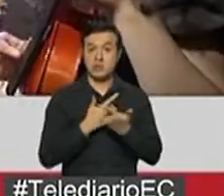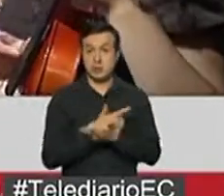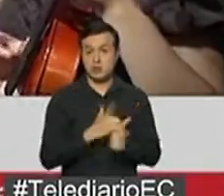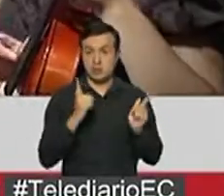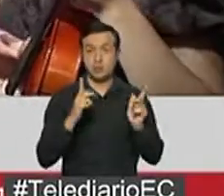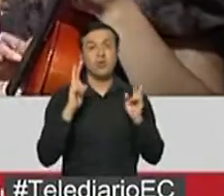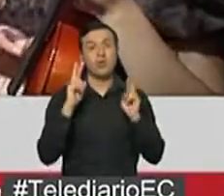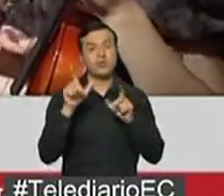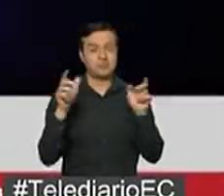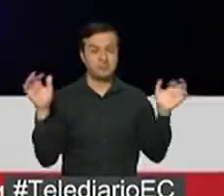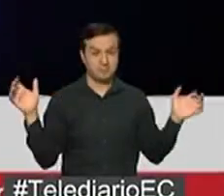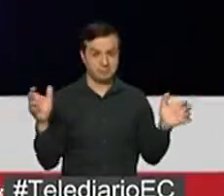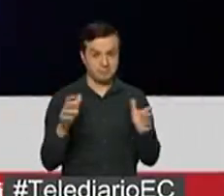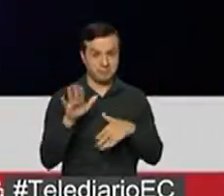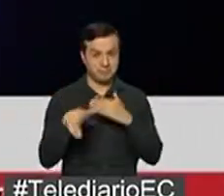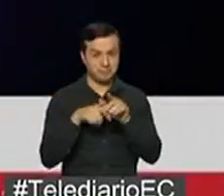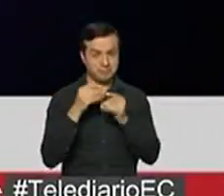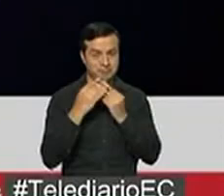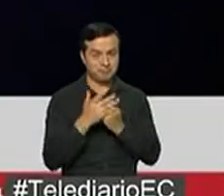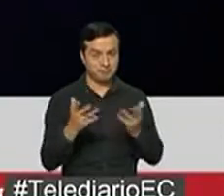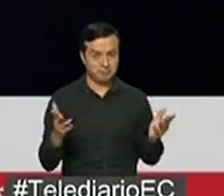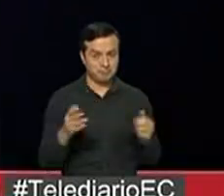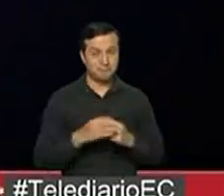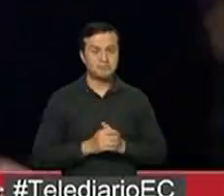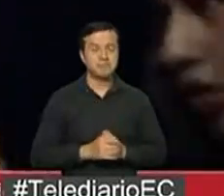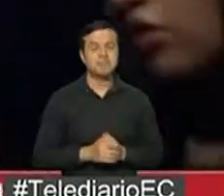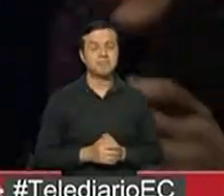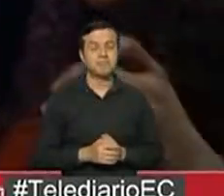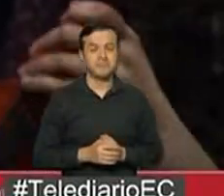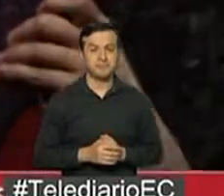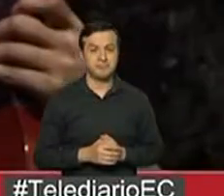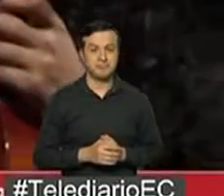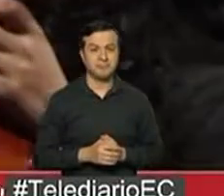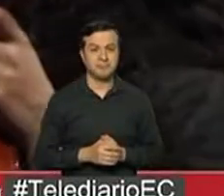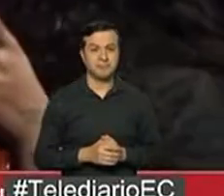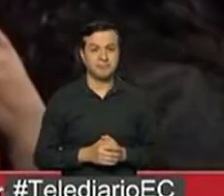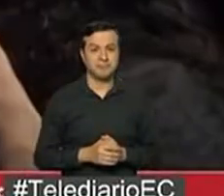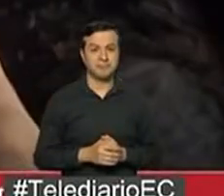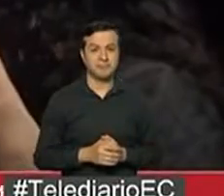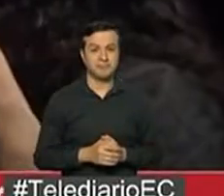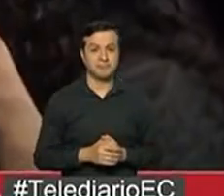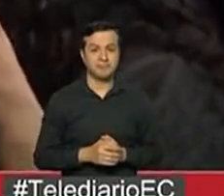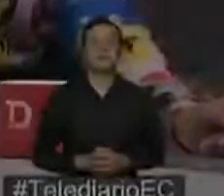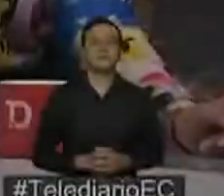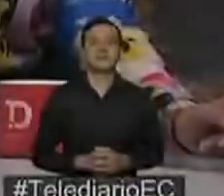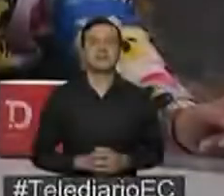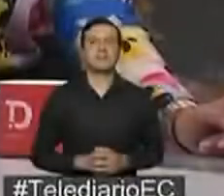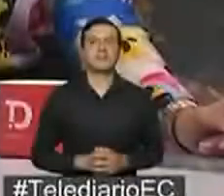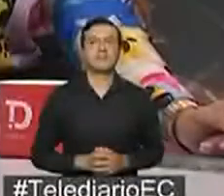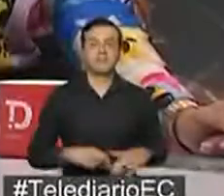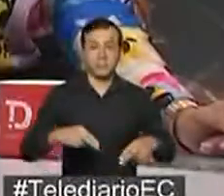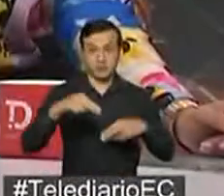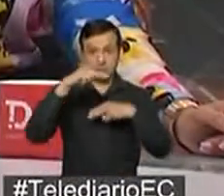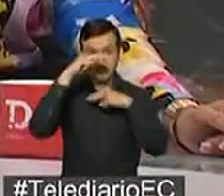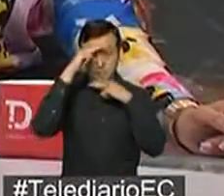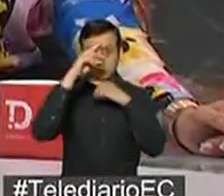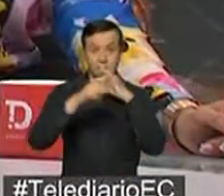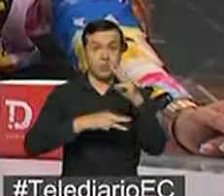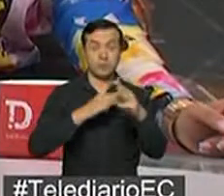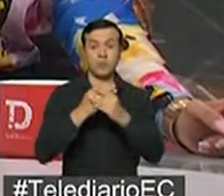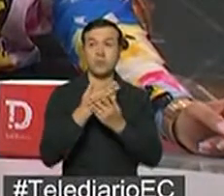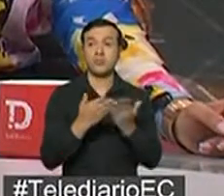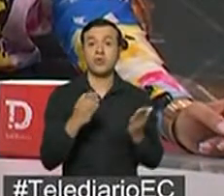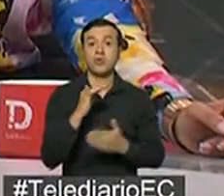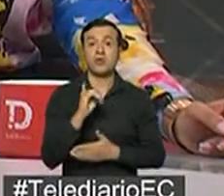tener el espacio yendo buscar la larrea medios públicos las noticias del mundo irán